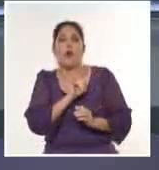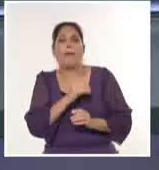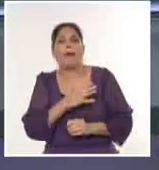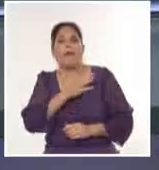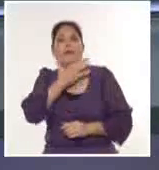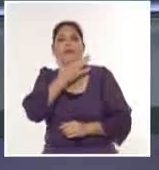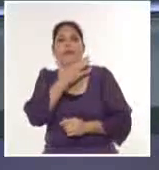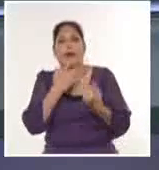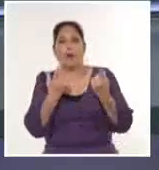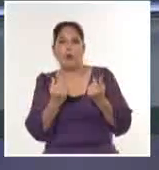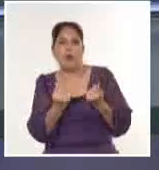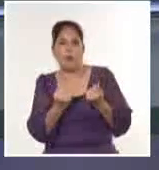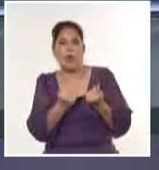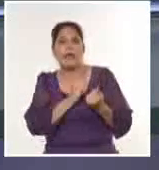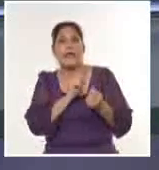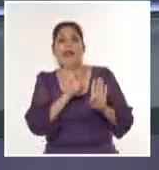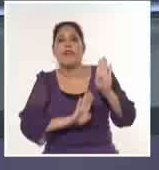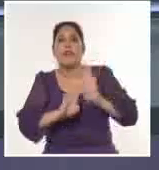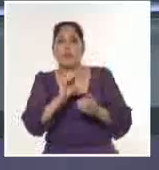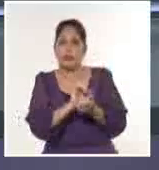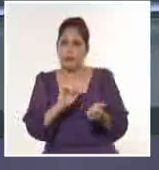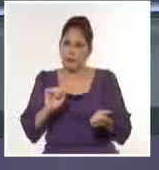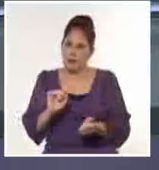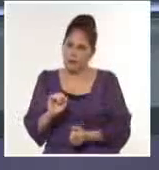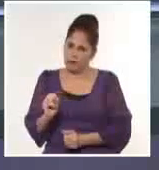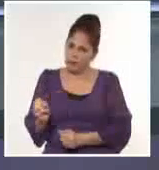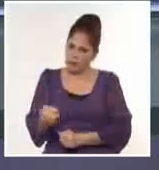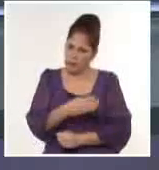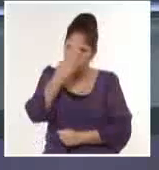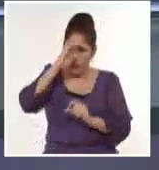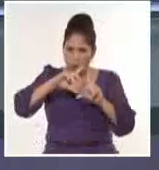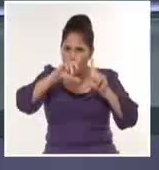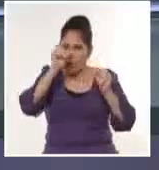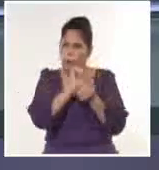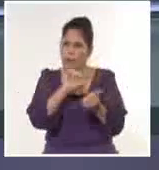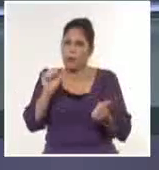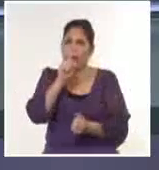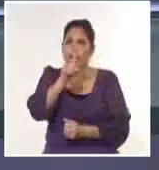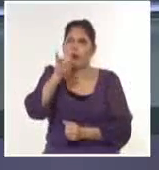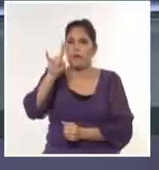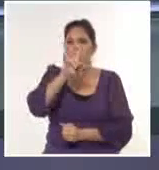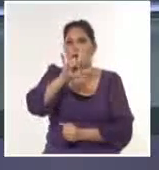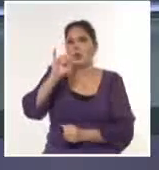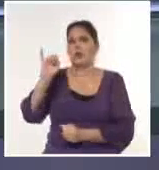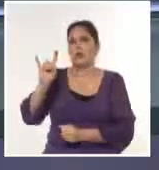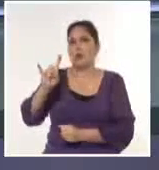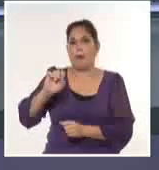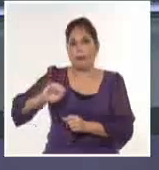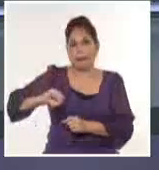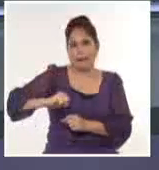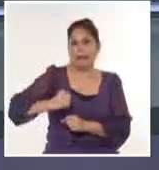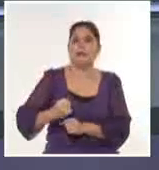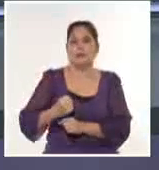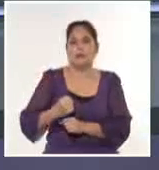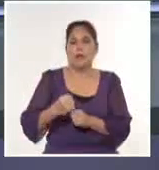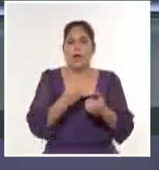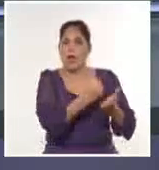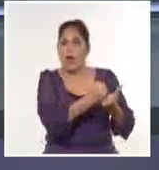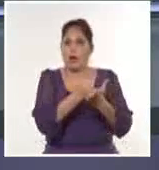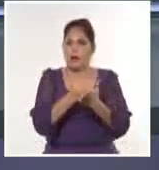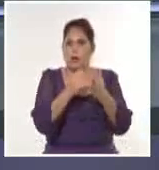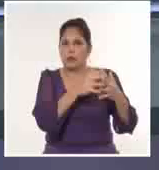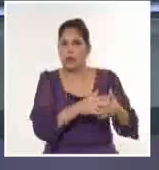pueblo cubano buscan defender su libertad. Cuba se liberó en 1959 contra una tiranía apoyada por el imperio que hoy